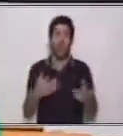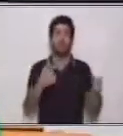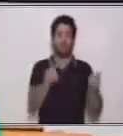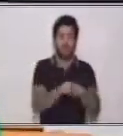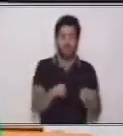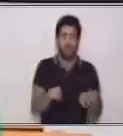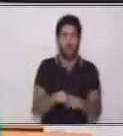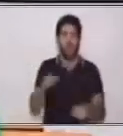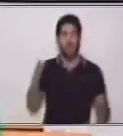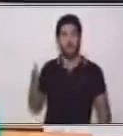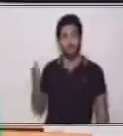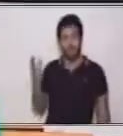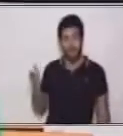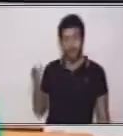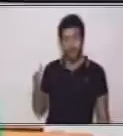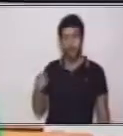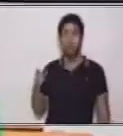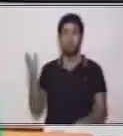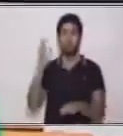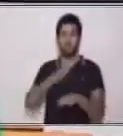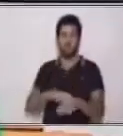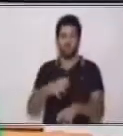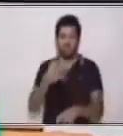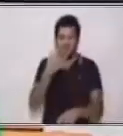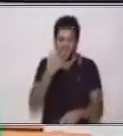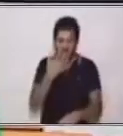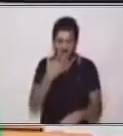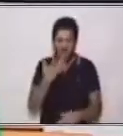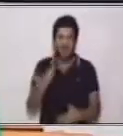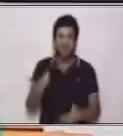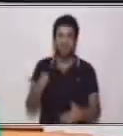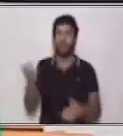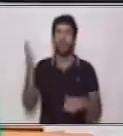perro, solo que es más enojado,